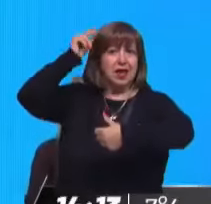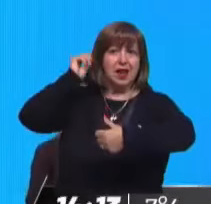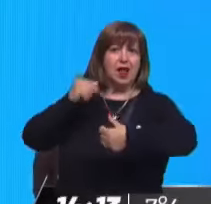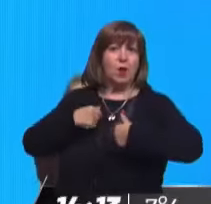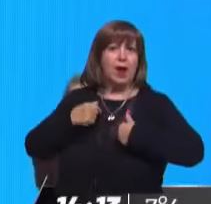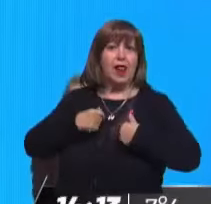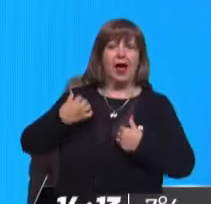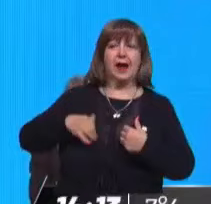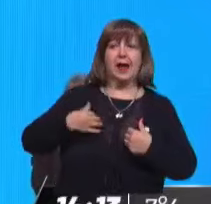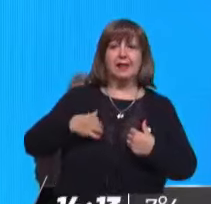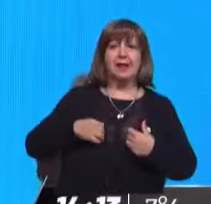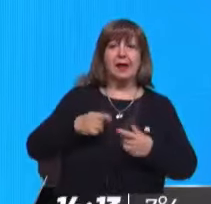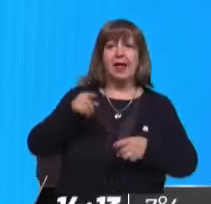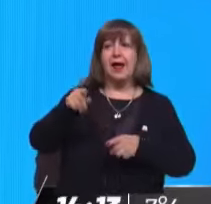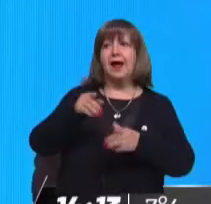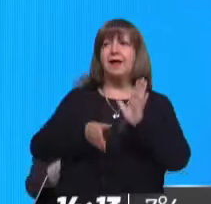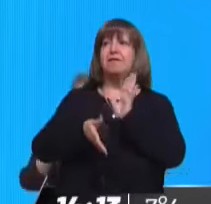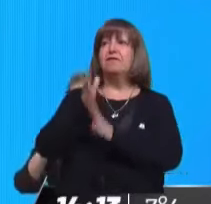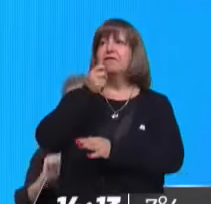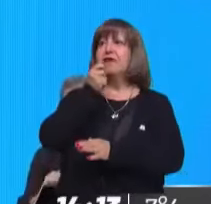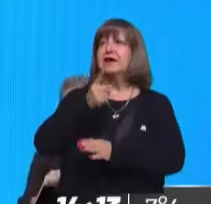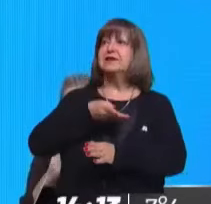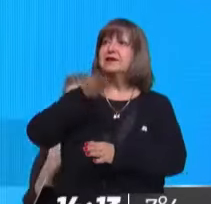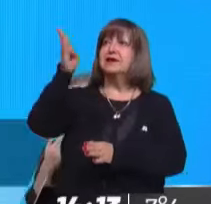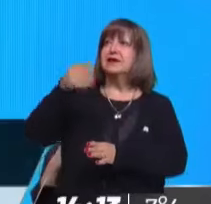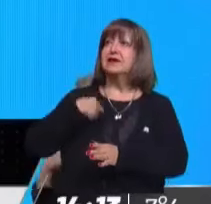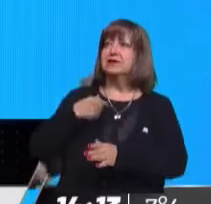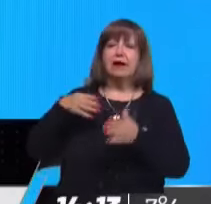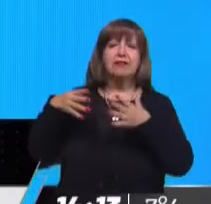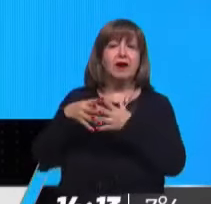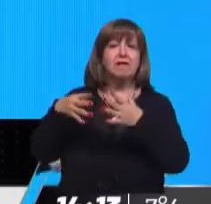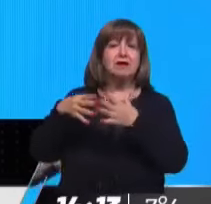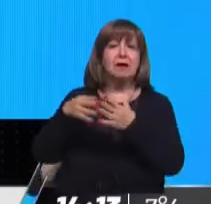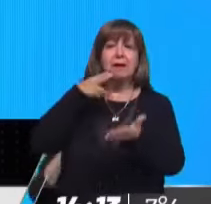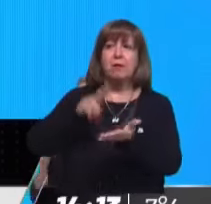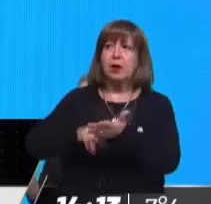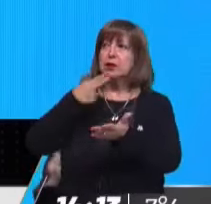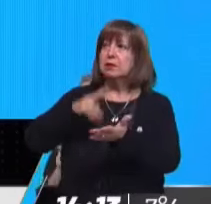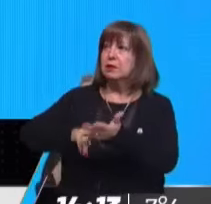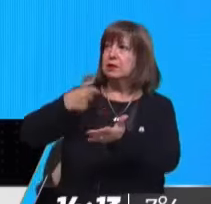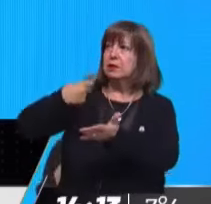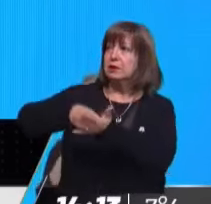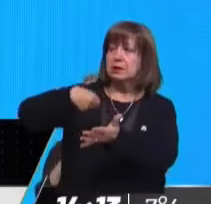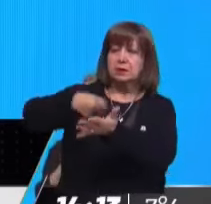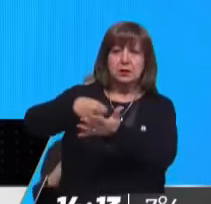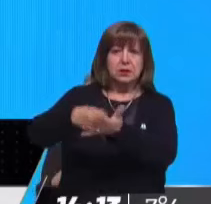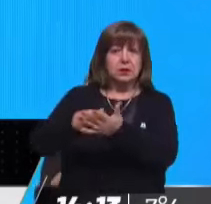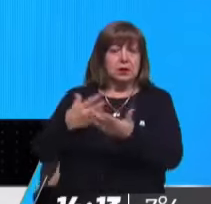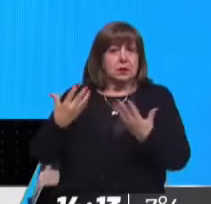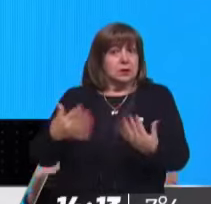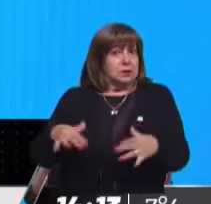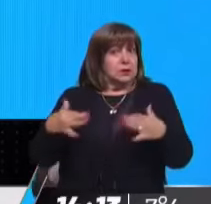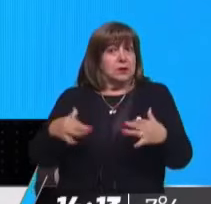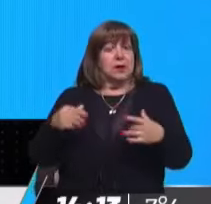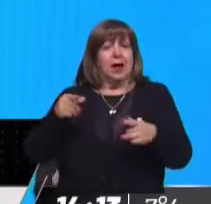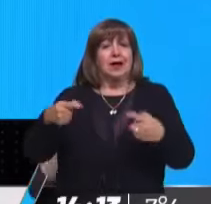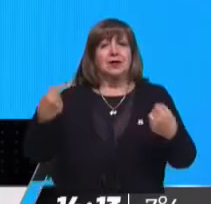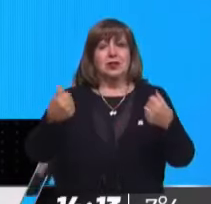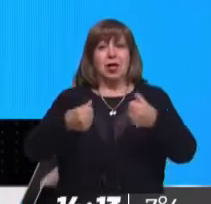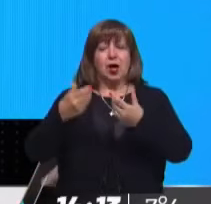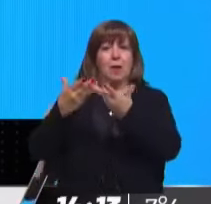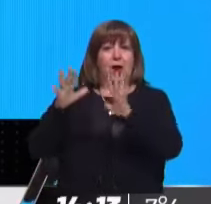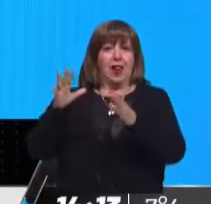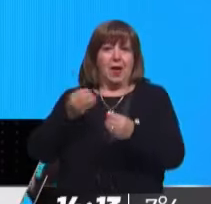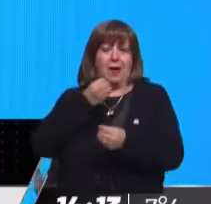productos y ellos entran sin arancel en el mundo y nosotros no, porque tenemos también como contrapartida lo que es la protección de